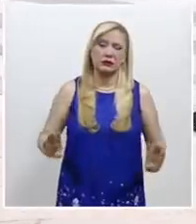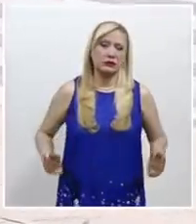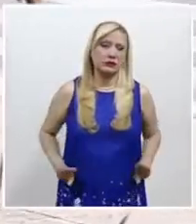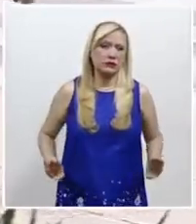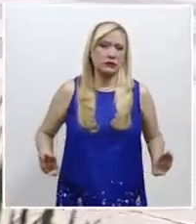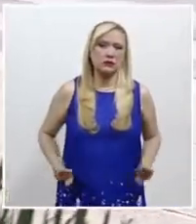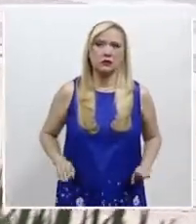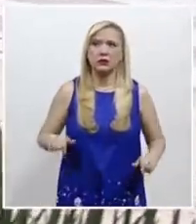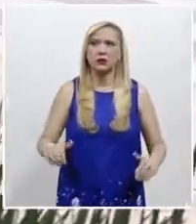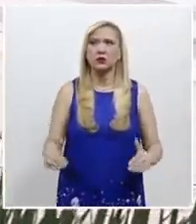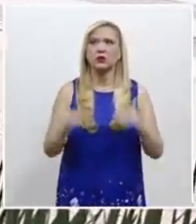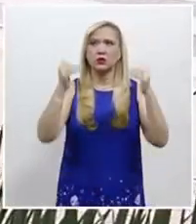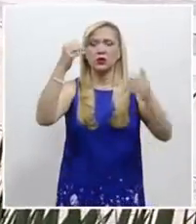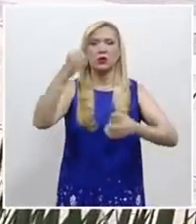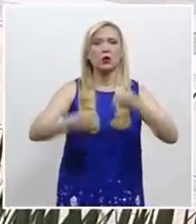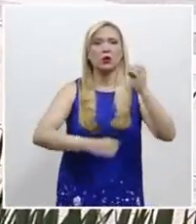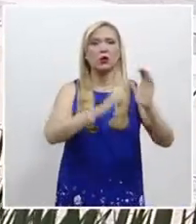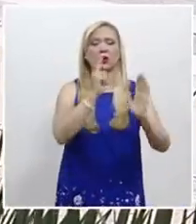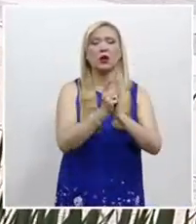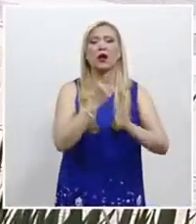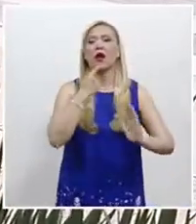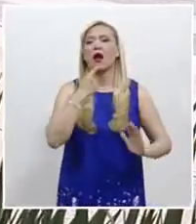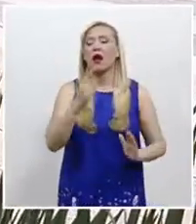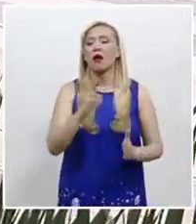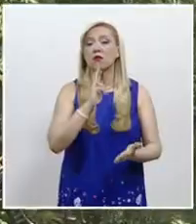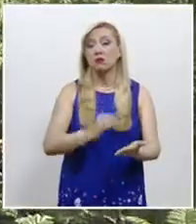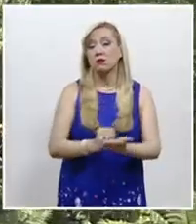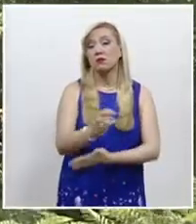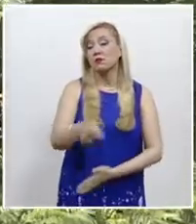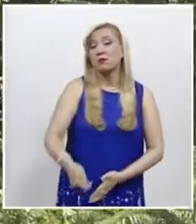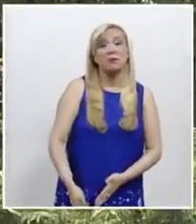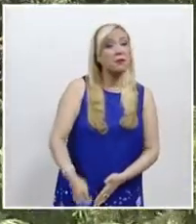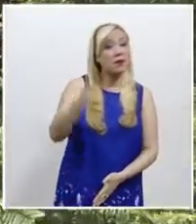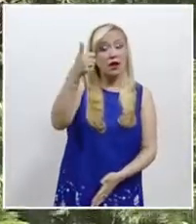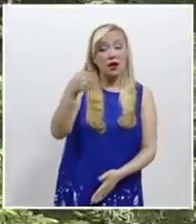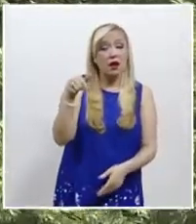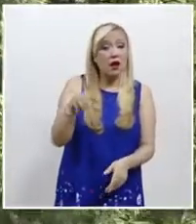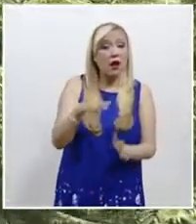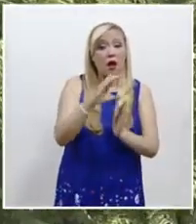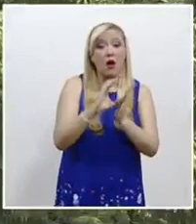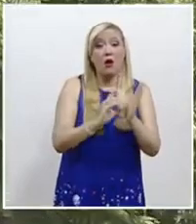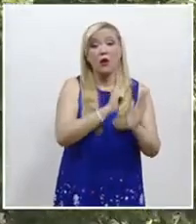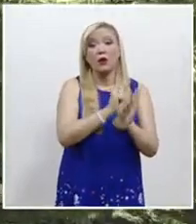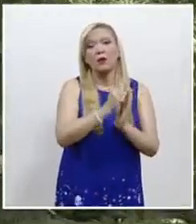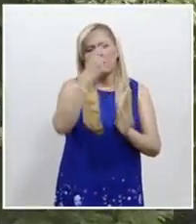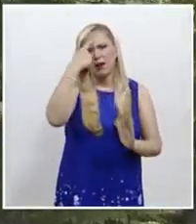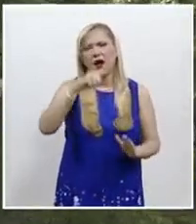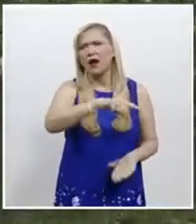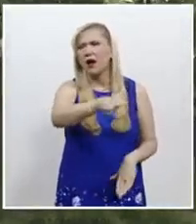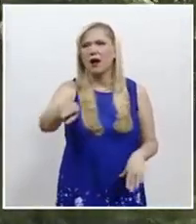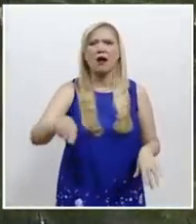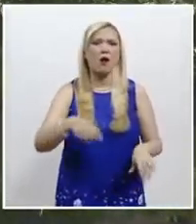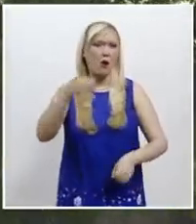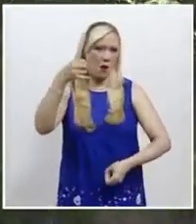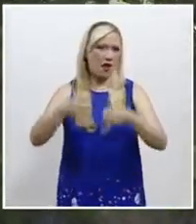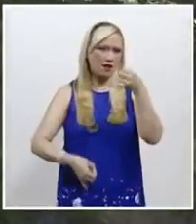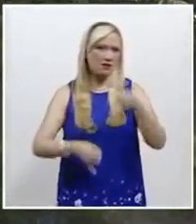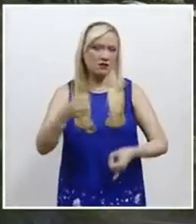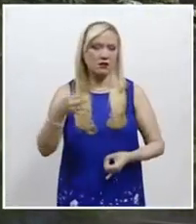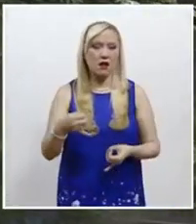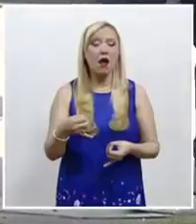propia Suprema Corte. Esta resolución es el primer estándar constitucional para que quienes imparten